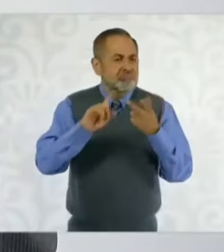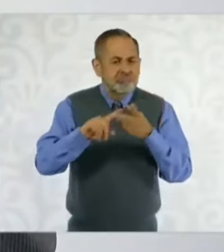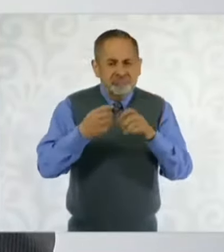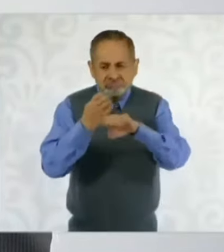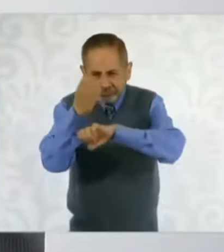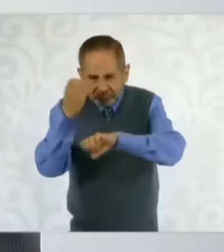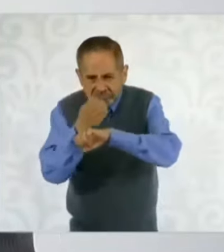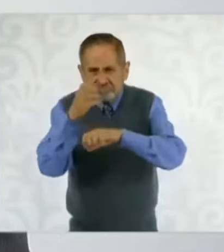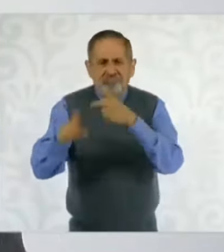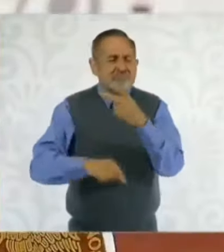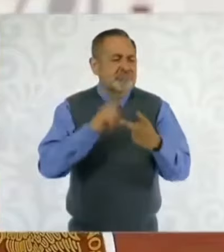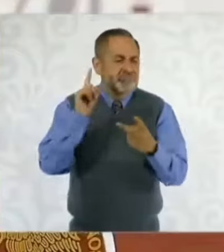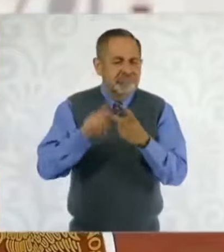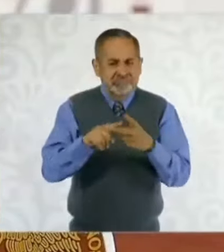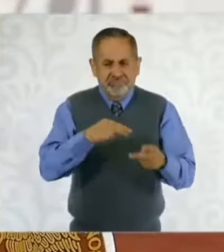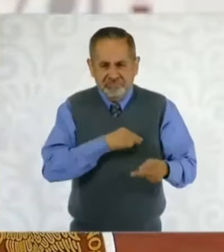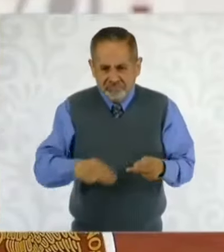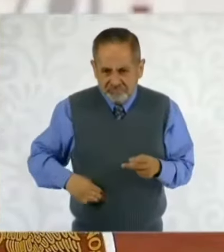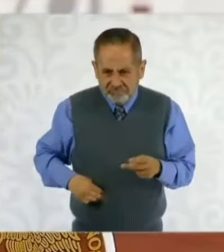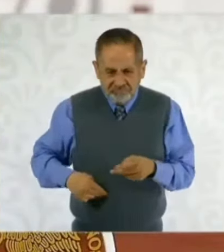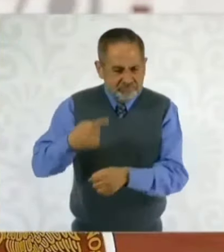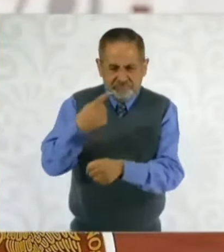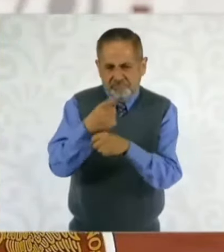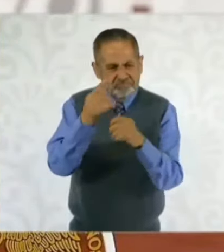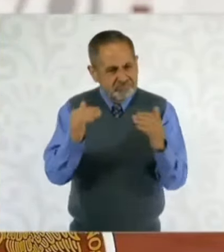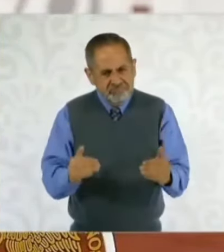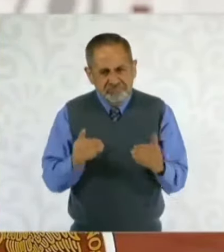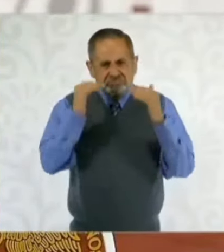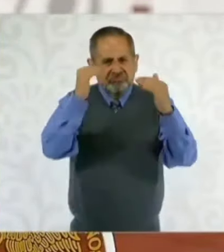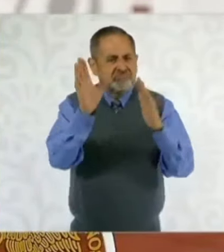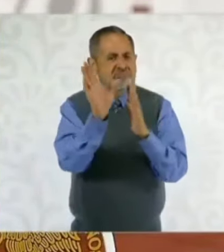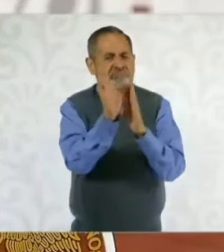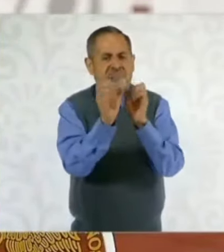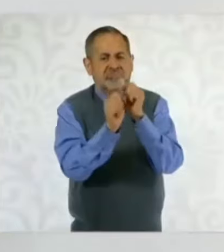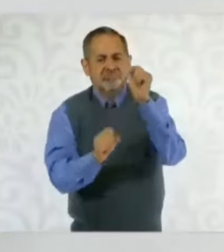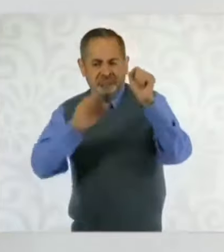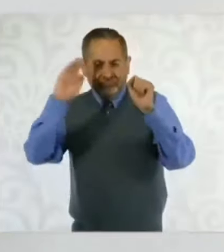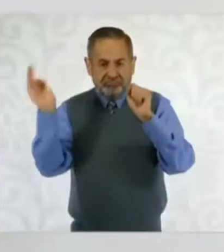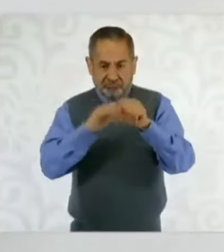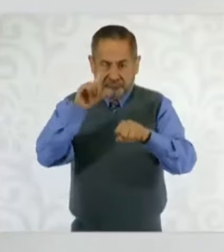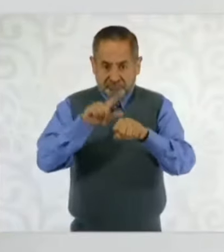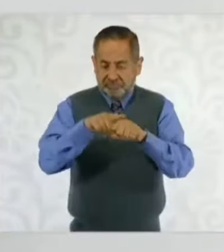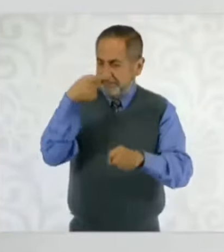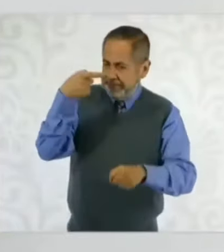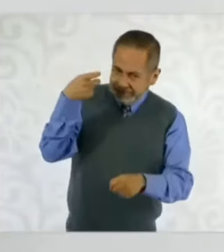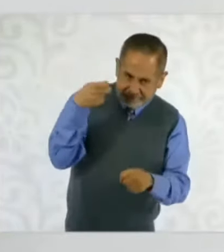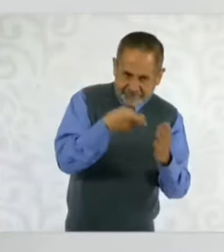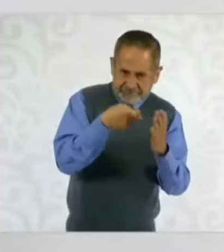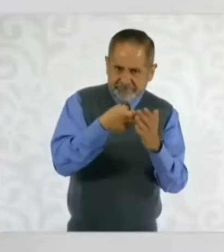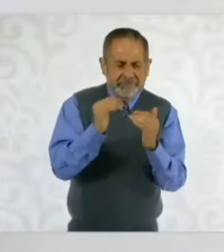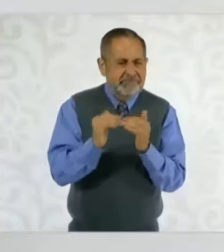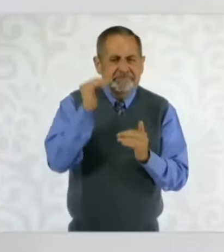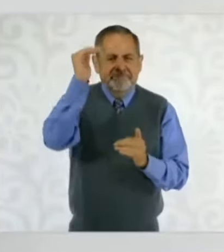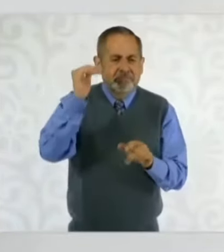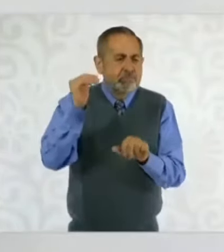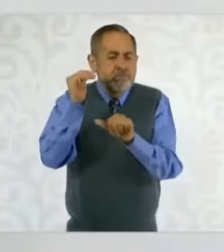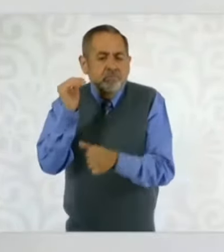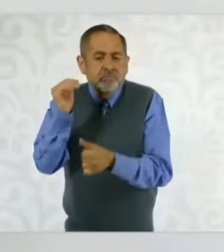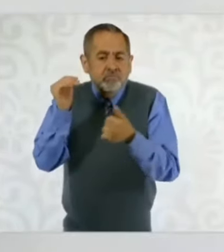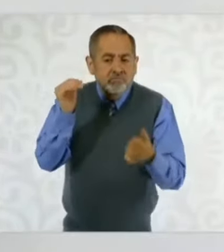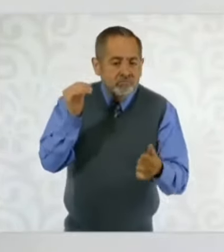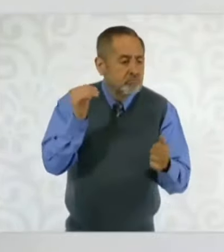Constitución tiene supremacía porque justamente impera absolutamente y está por encima de todas